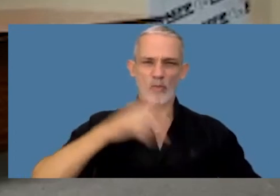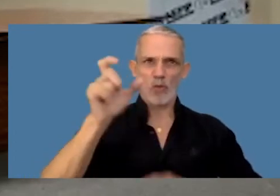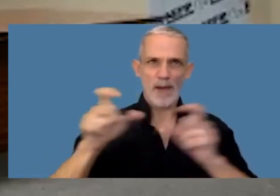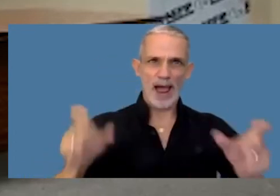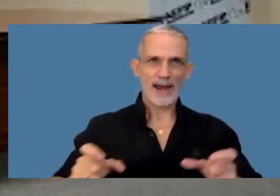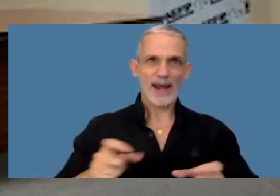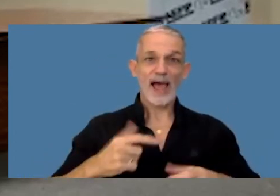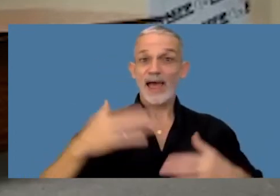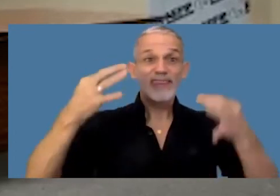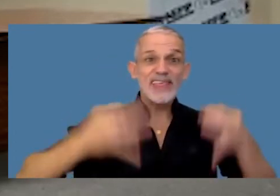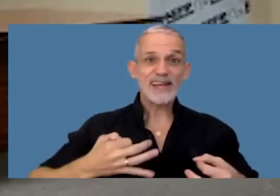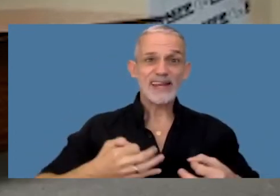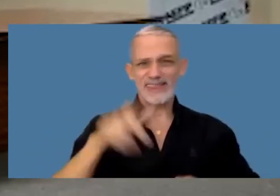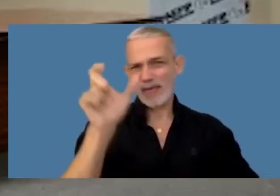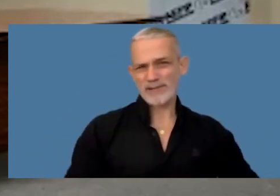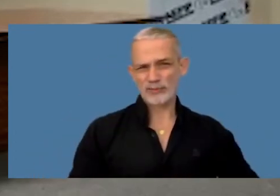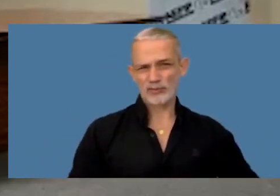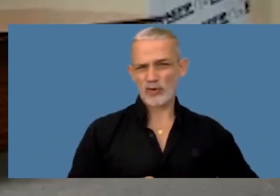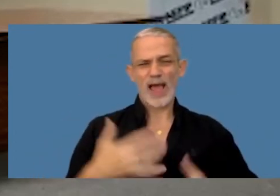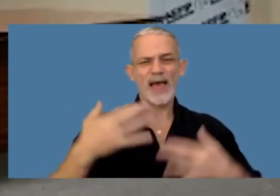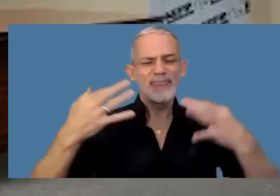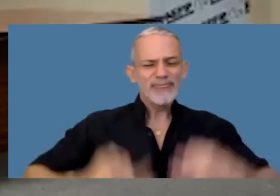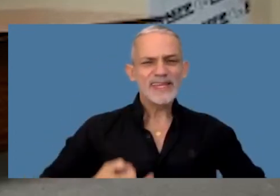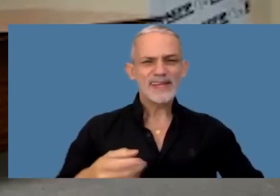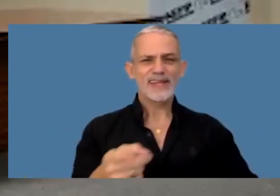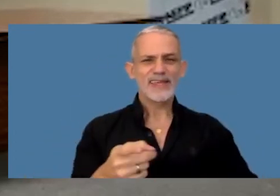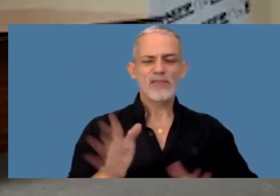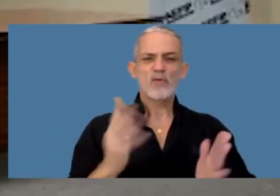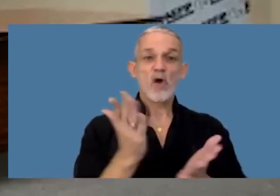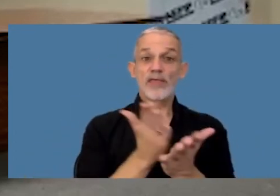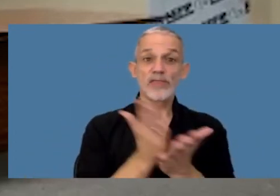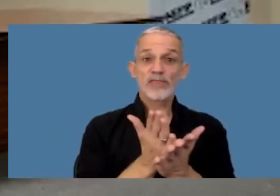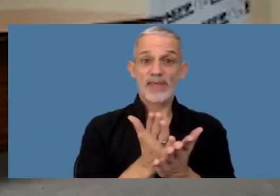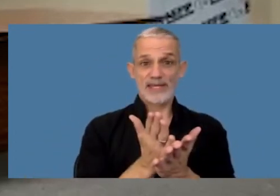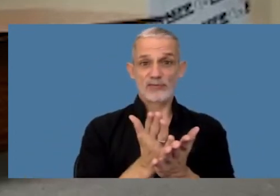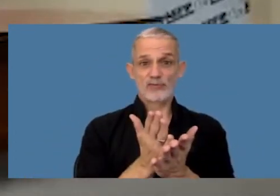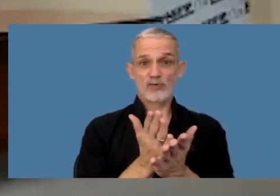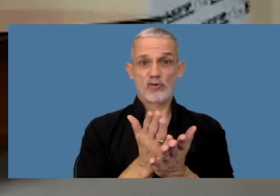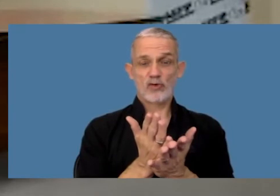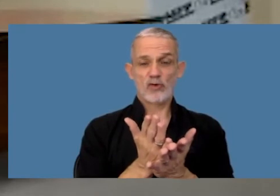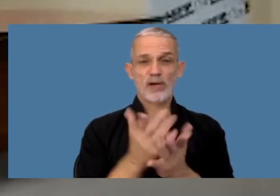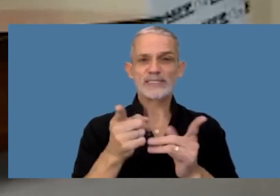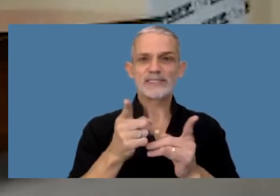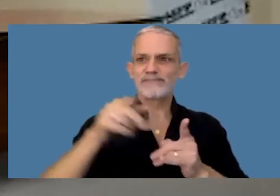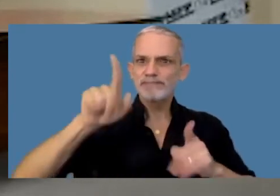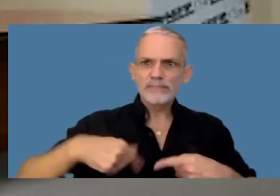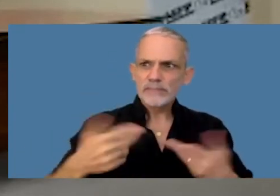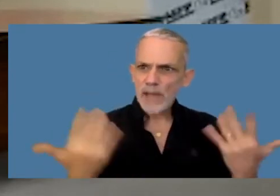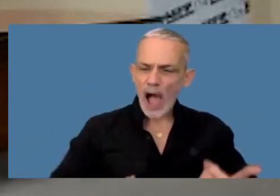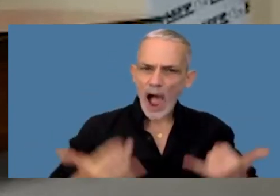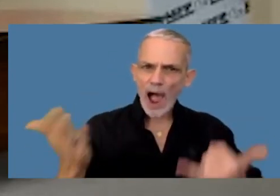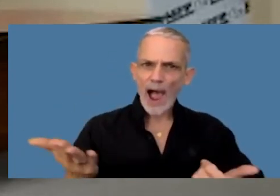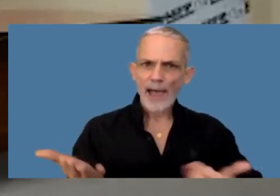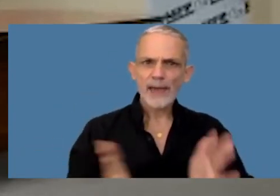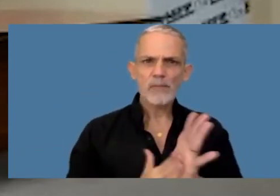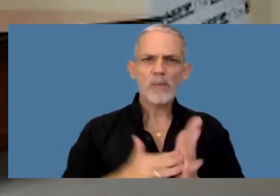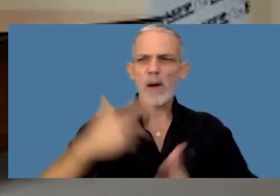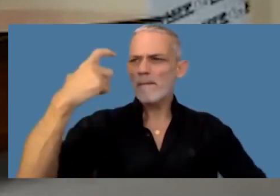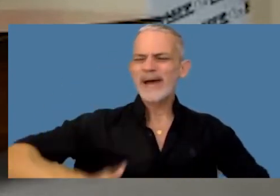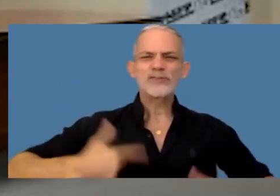dignidad de la persona. La dignidad no es un derecho, sino que es fuente material. ¿Qué es ser persona